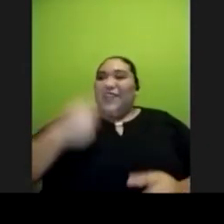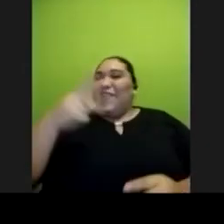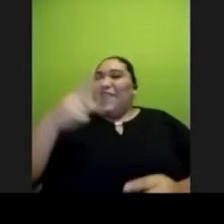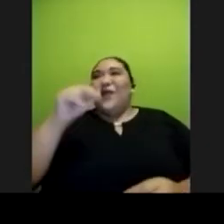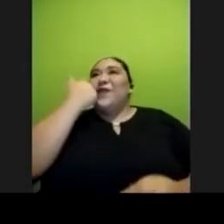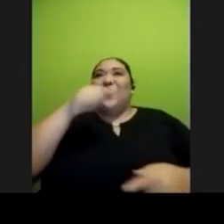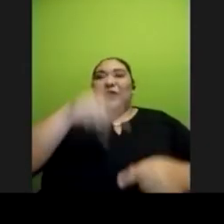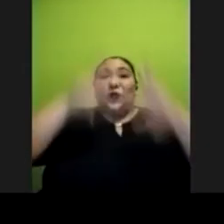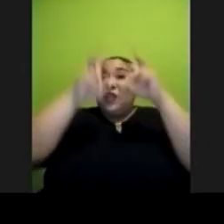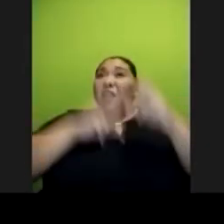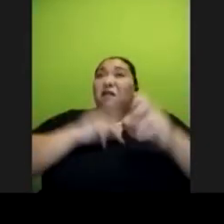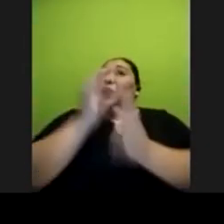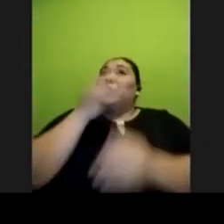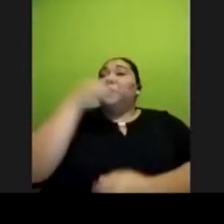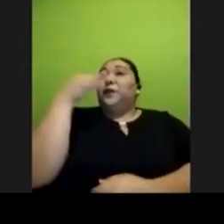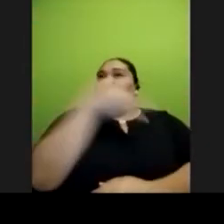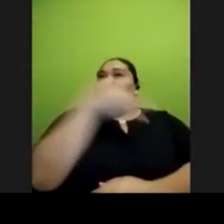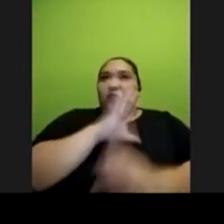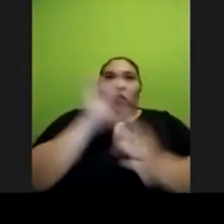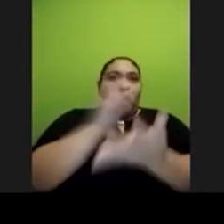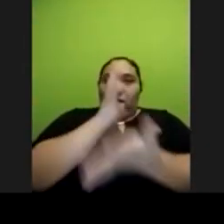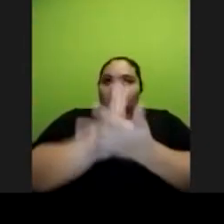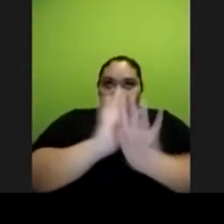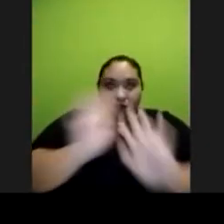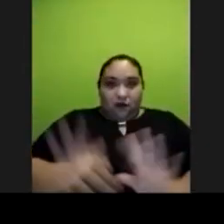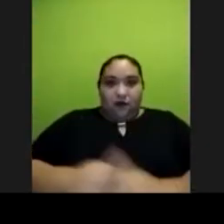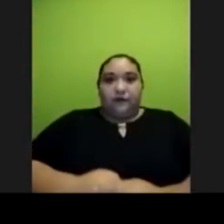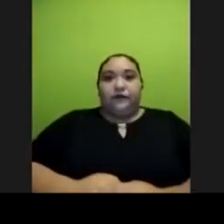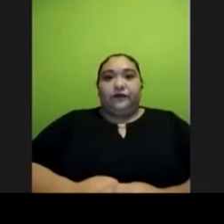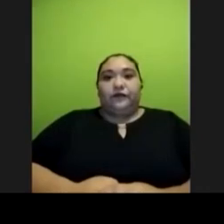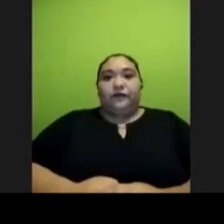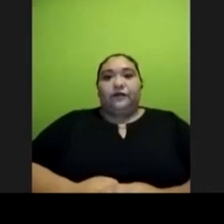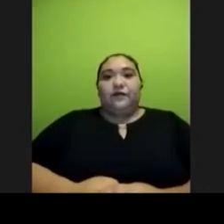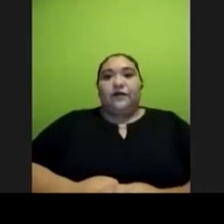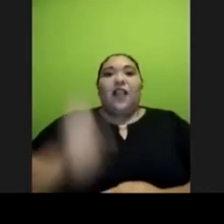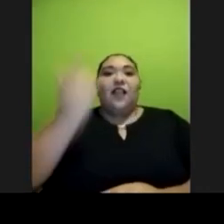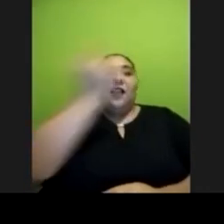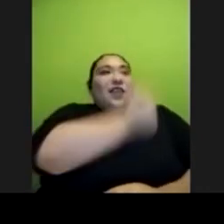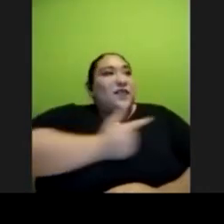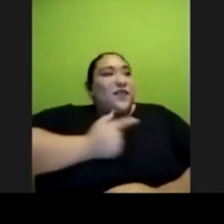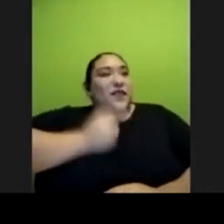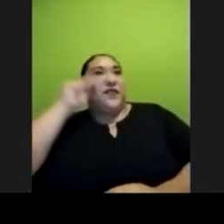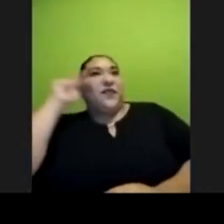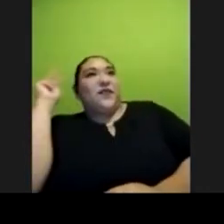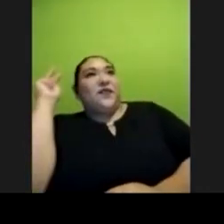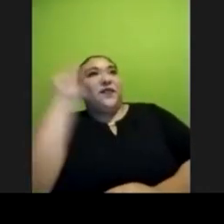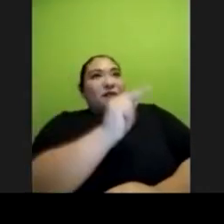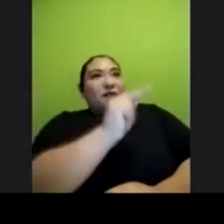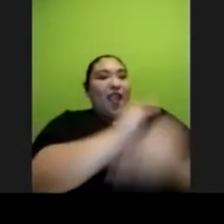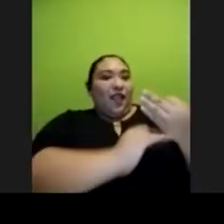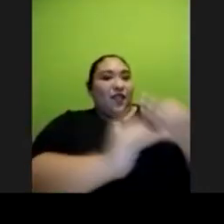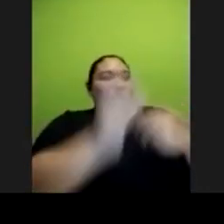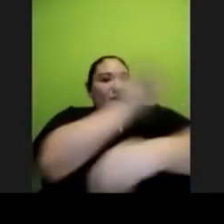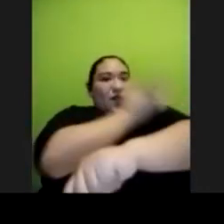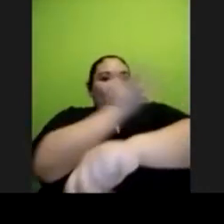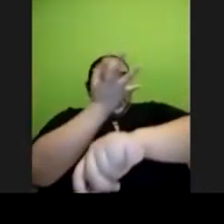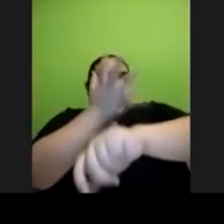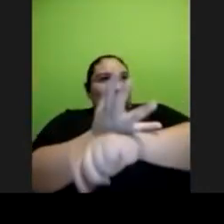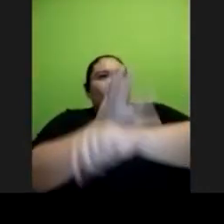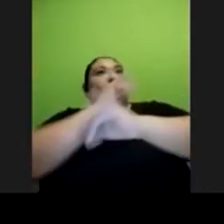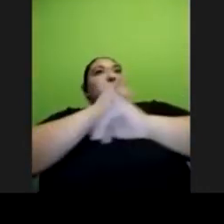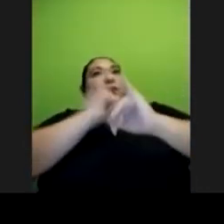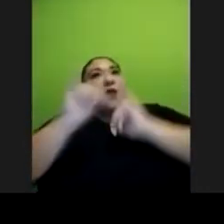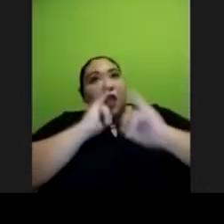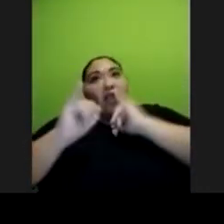¿Cómo estás, Mónica? Gracias, Daniel. Muy bien. Qué gusto ver a Jesús, qué gusto ver a Marc, a la compañera que está haciendo la interpretación de lengua de